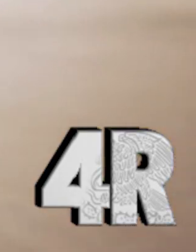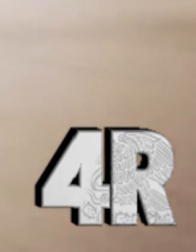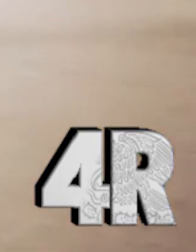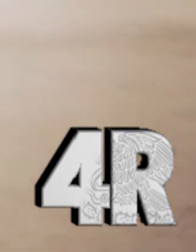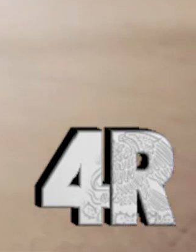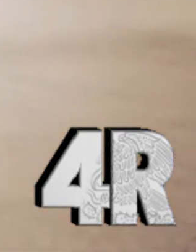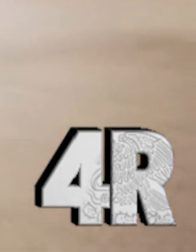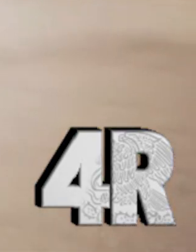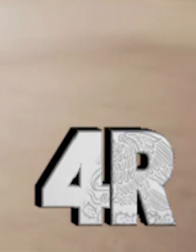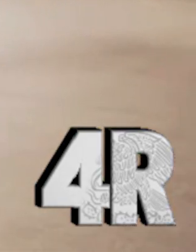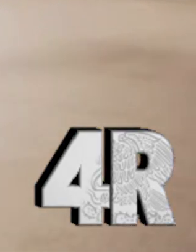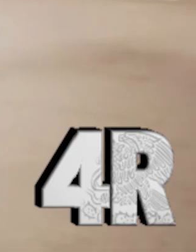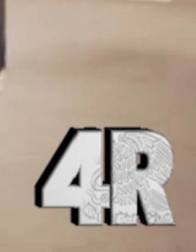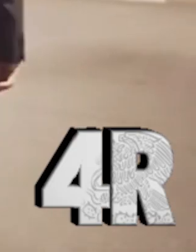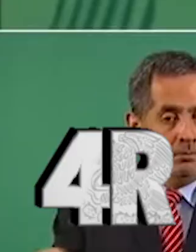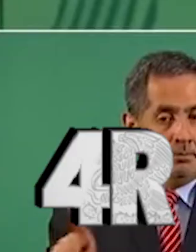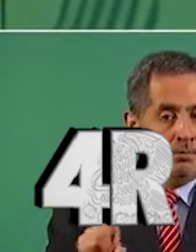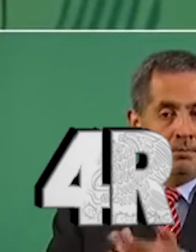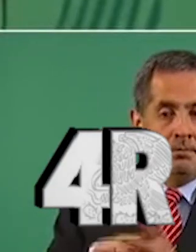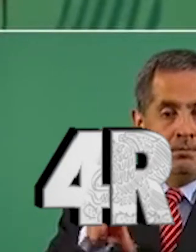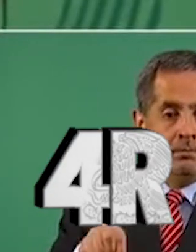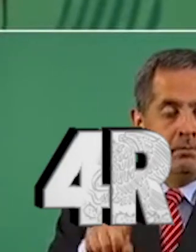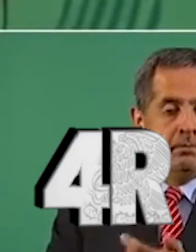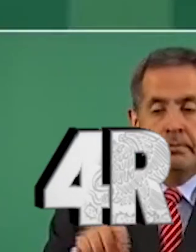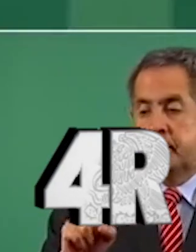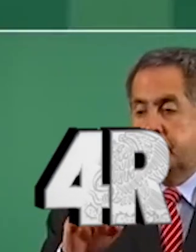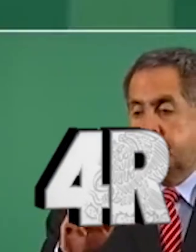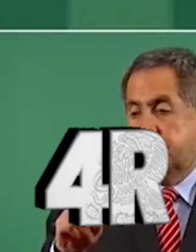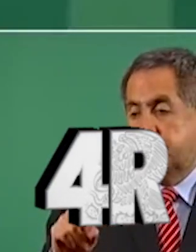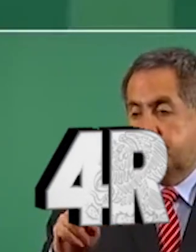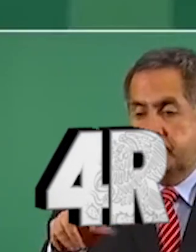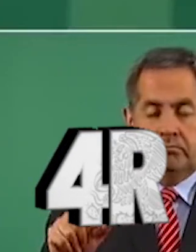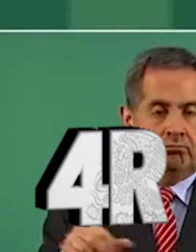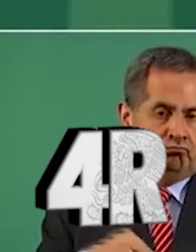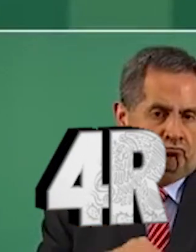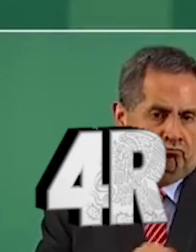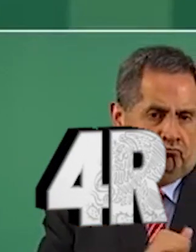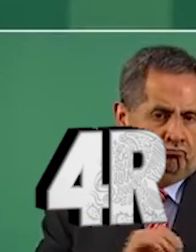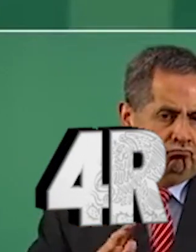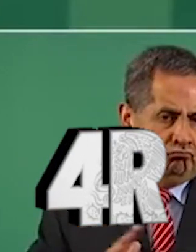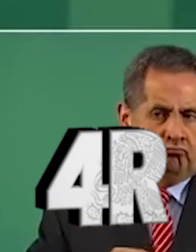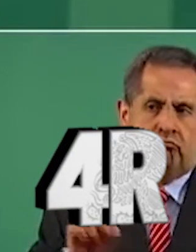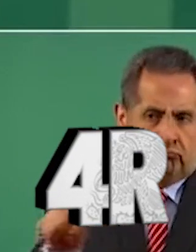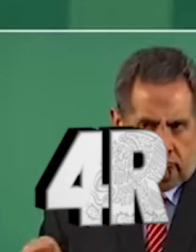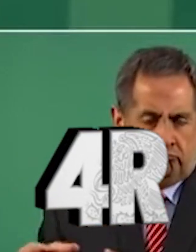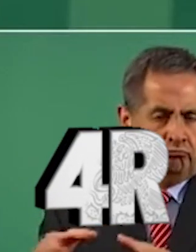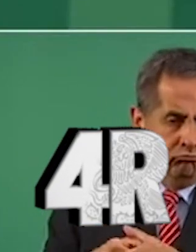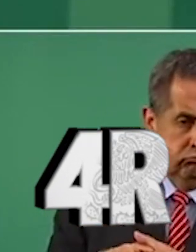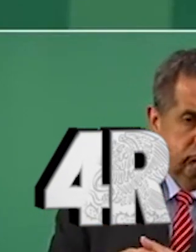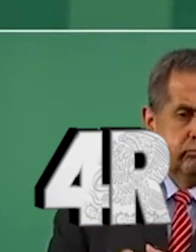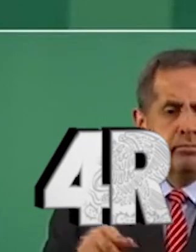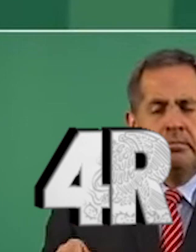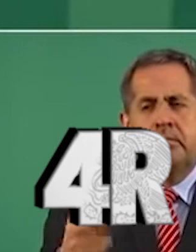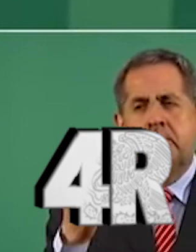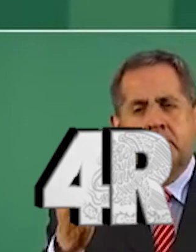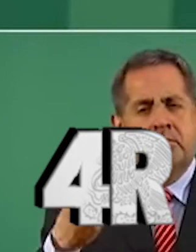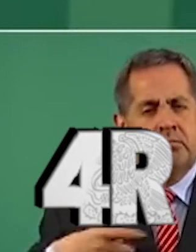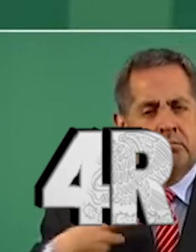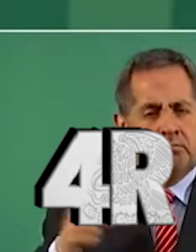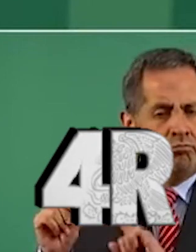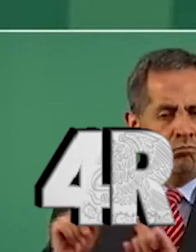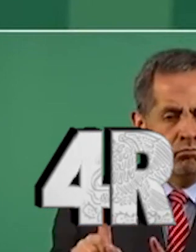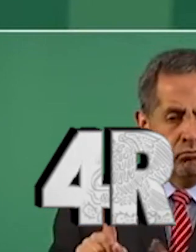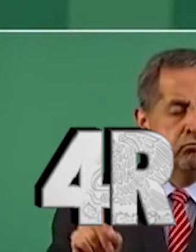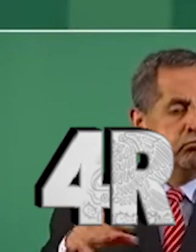el mismo presidente Andrés Manuel en la conferencia matutina revela cuál fue el tratamiento que le llevaron a cabo para